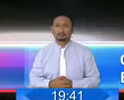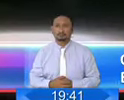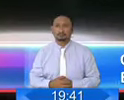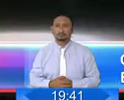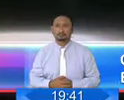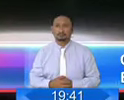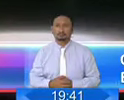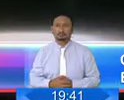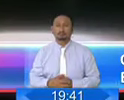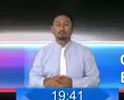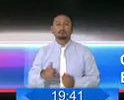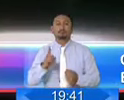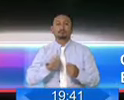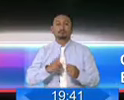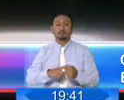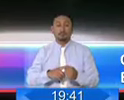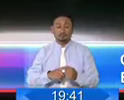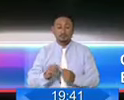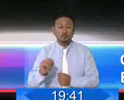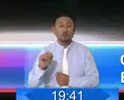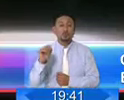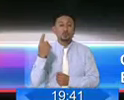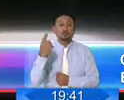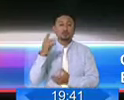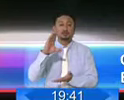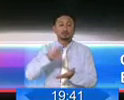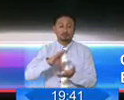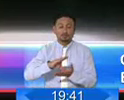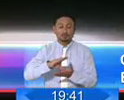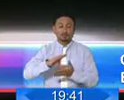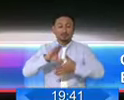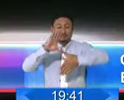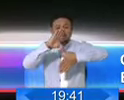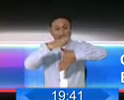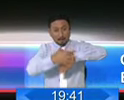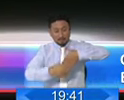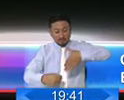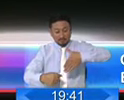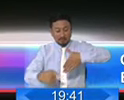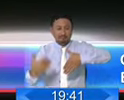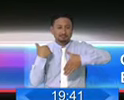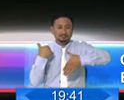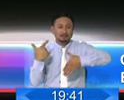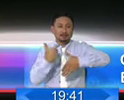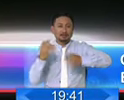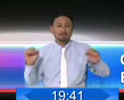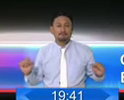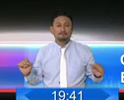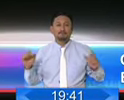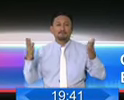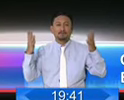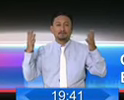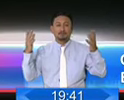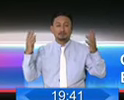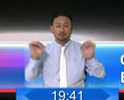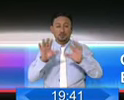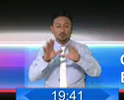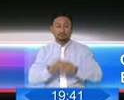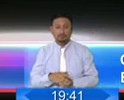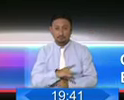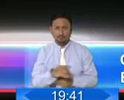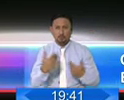Quito es la única ciudad en el continente americano en tener la Fiesta de la Luz. Es